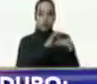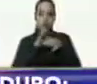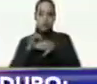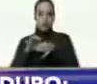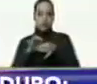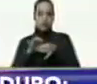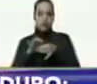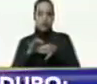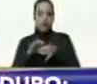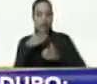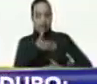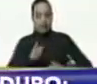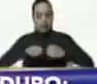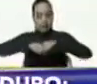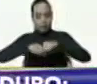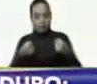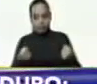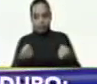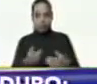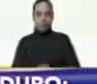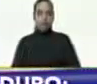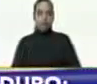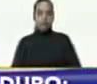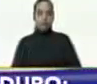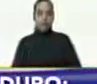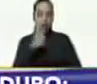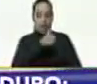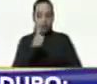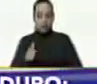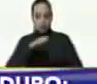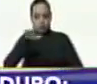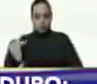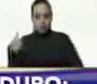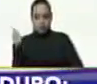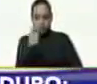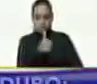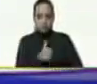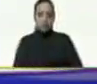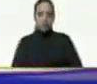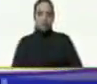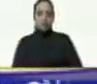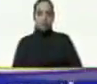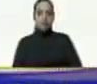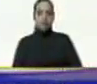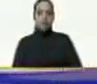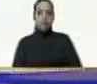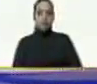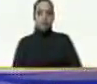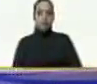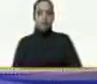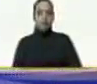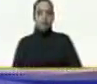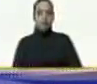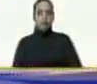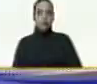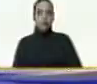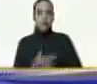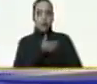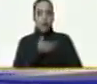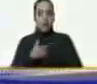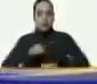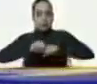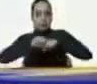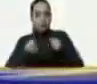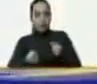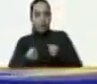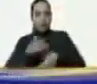que trataron de romper Atilio, compañero, Luis Alberto, todos los presentes, Choque Huanca. Trataron de romper